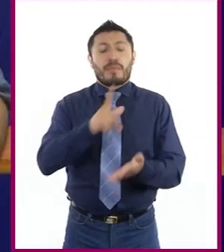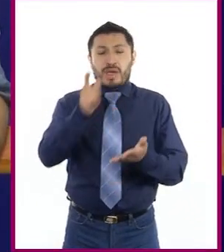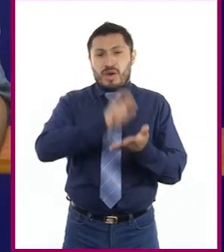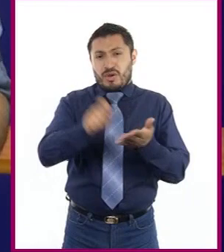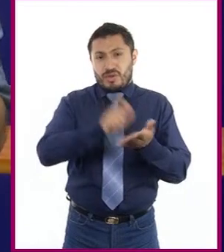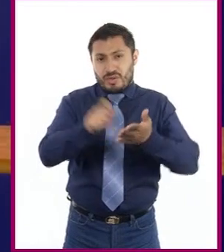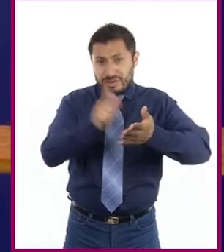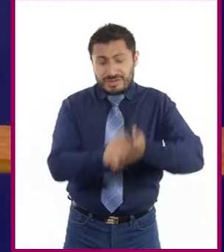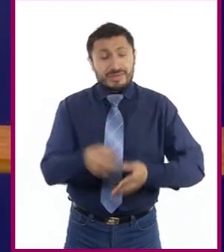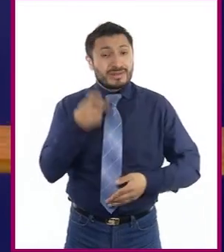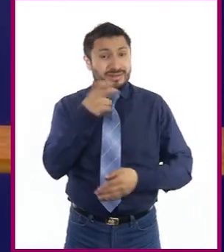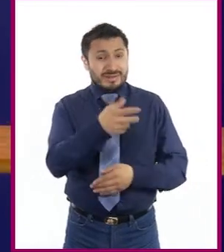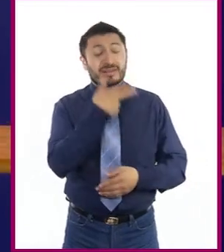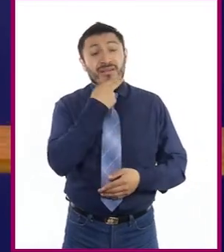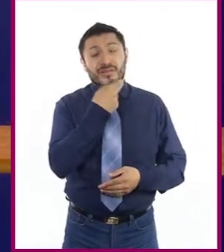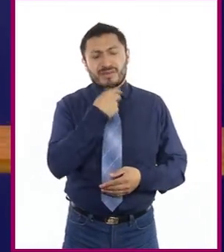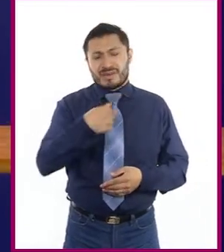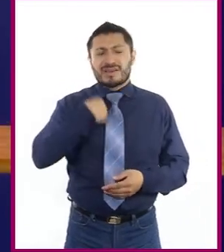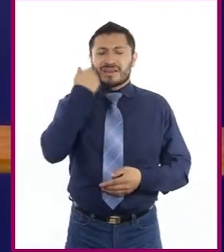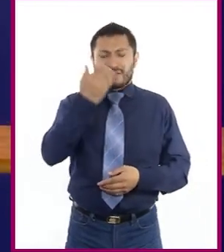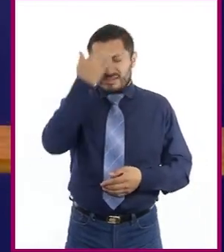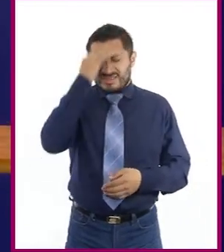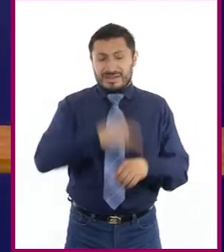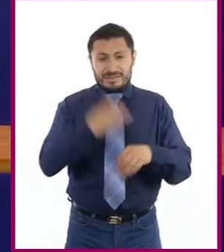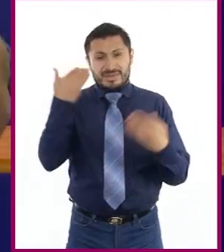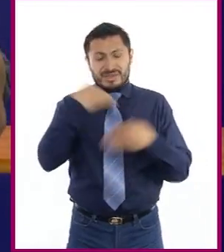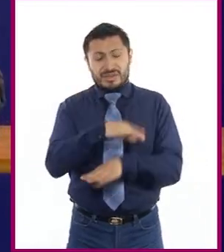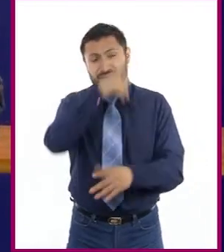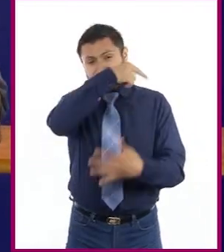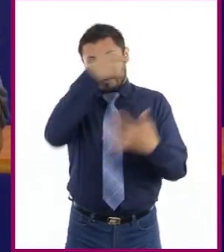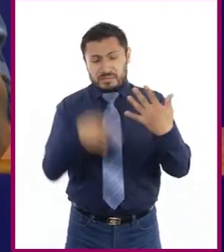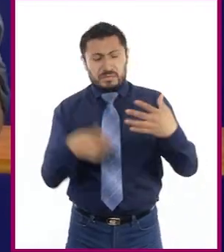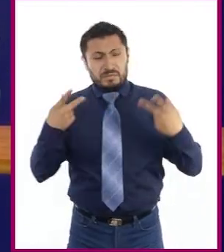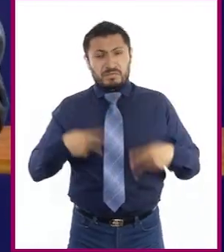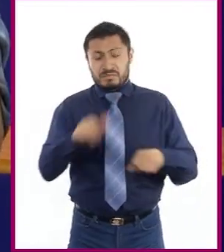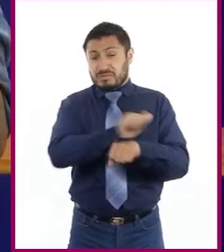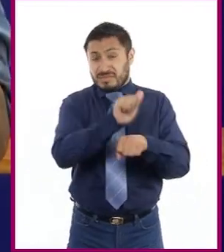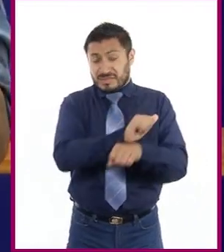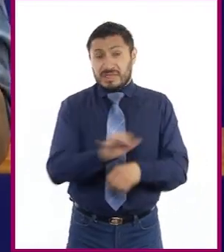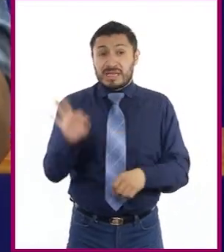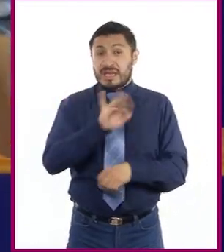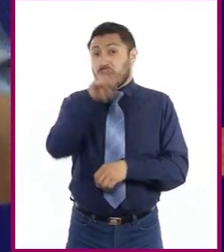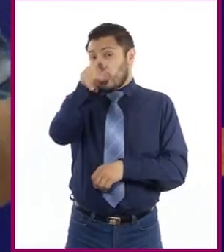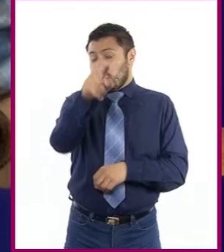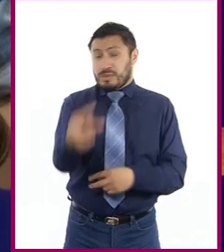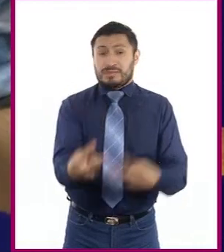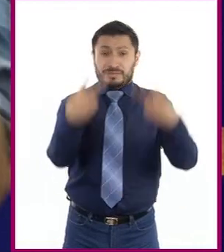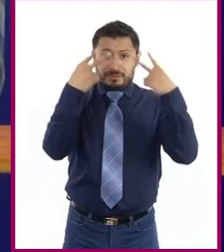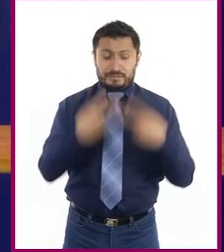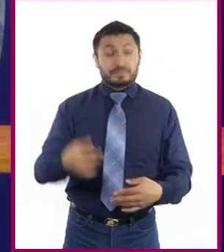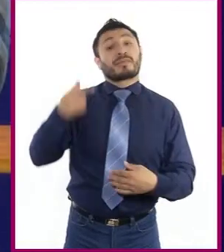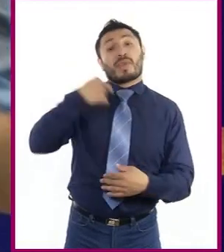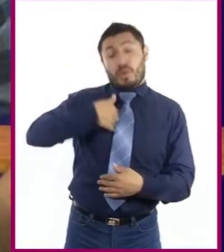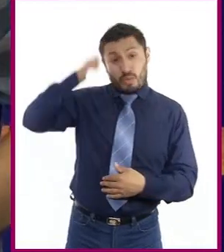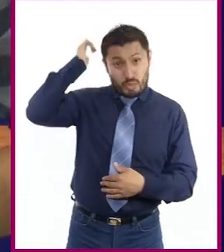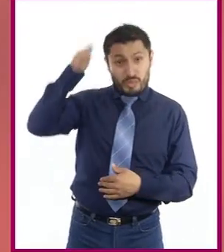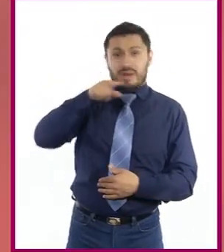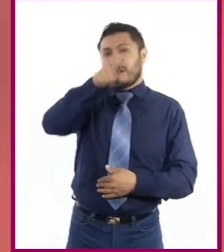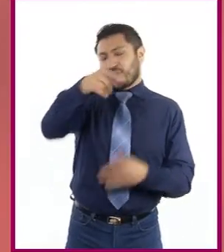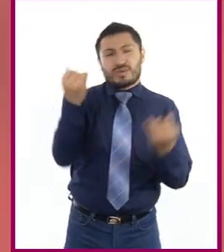William Shakespeare. Me gustaría conocer más acerca de los personajes. Digo, seguro en casa, espero, ustedes